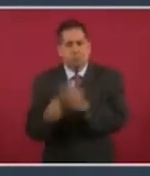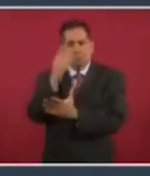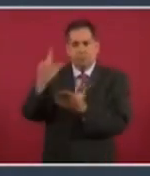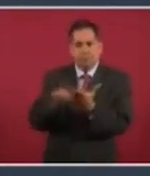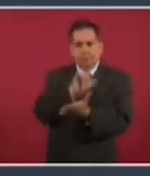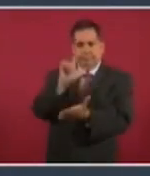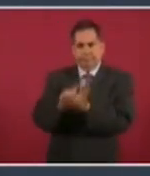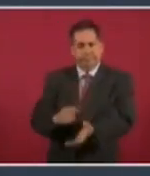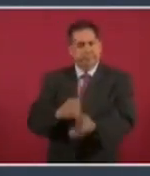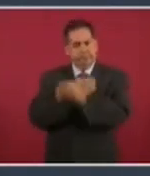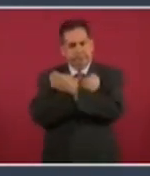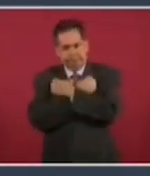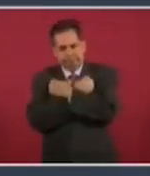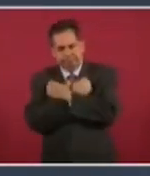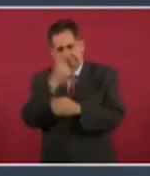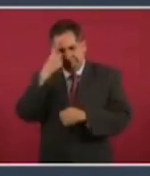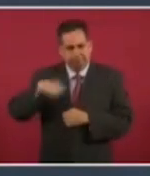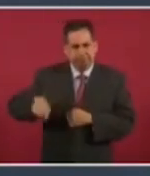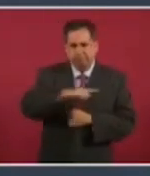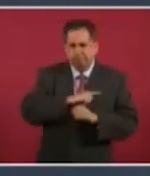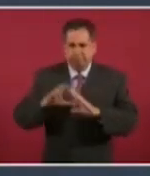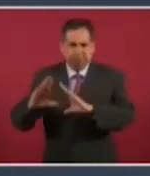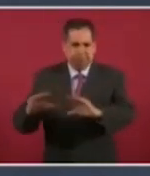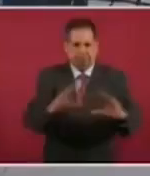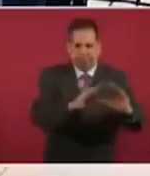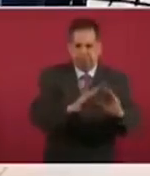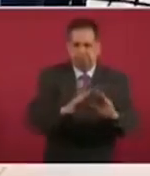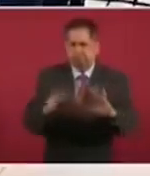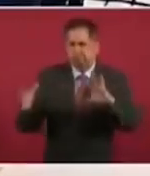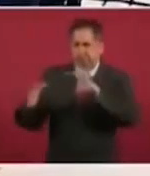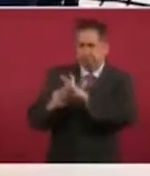legal para la enseñanza pública.